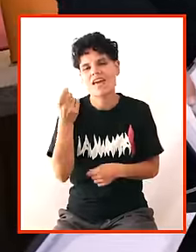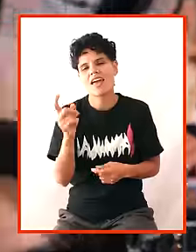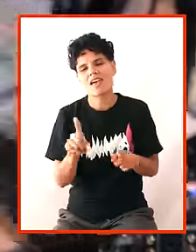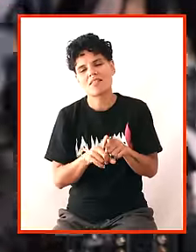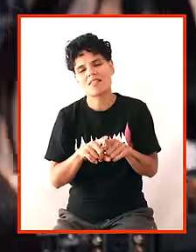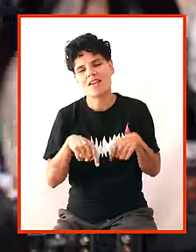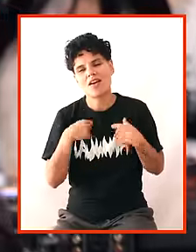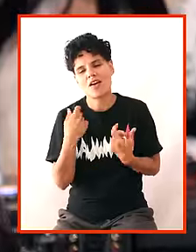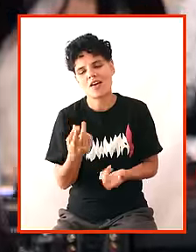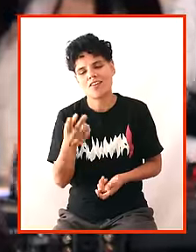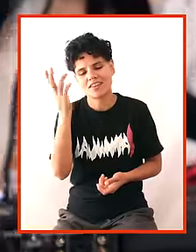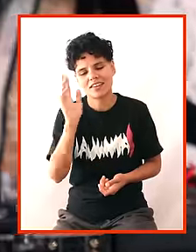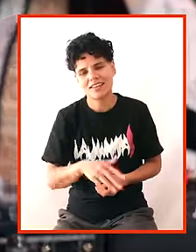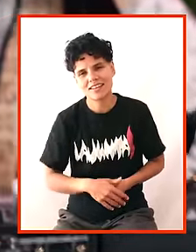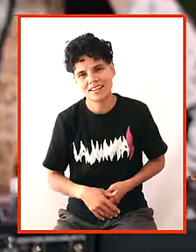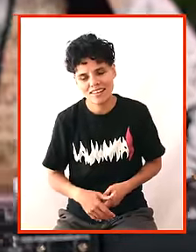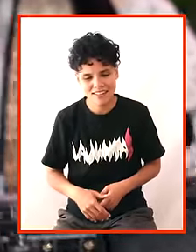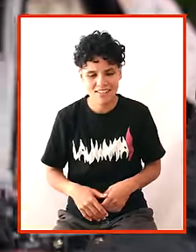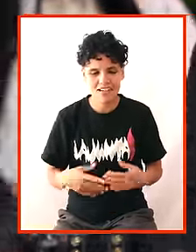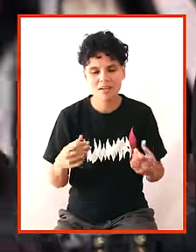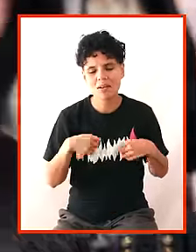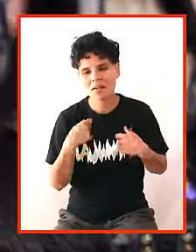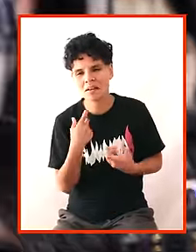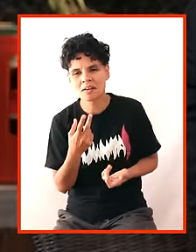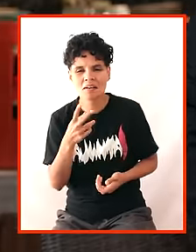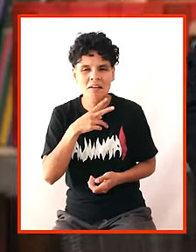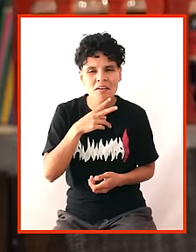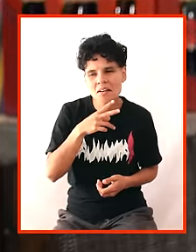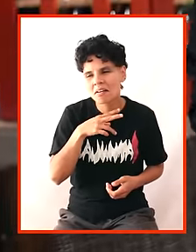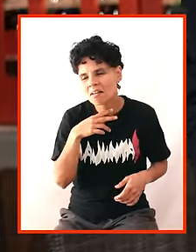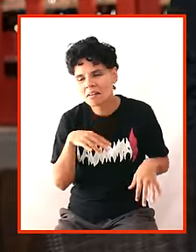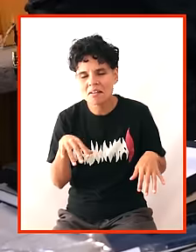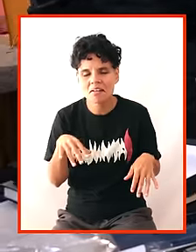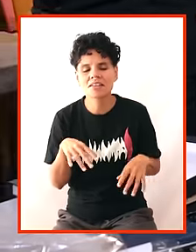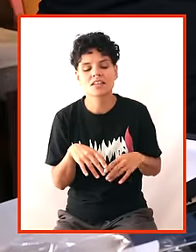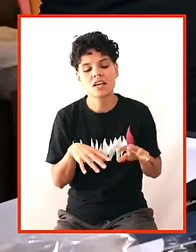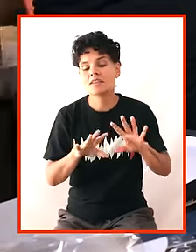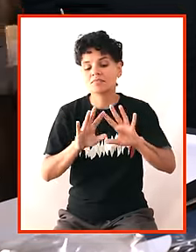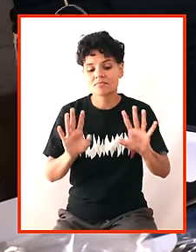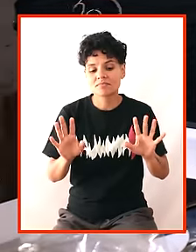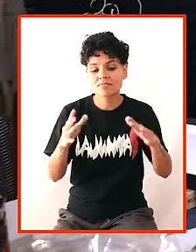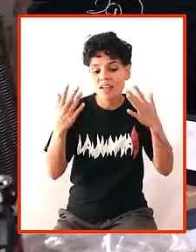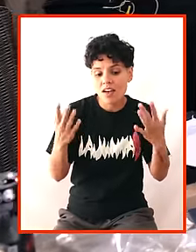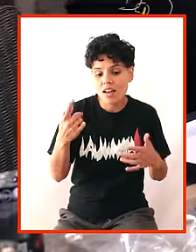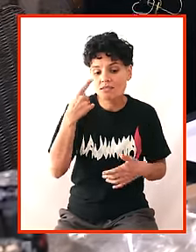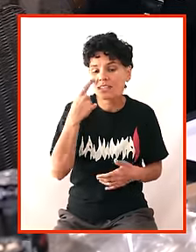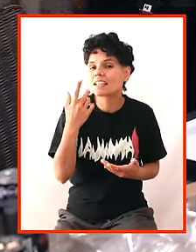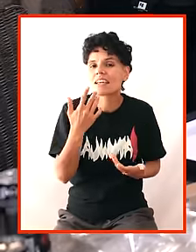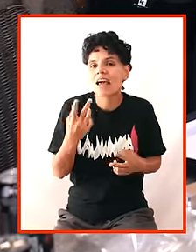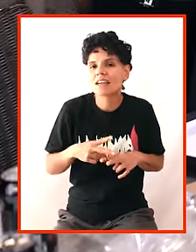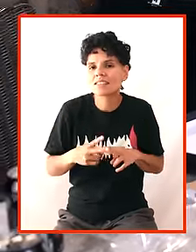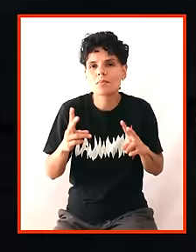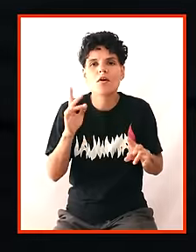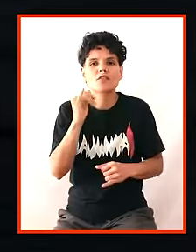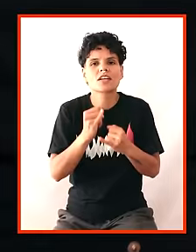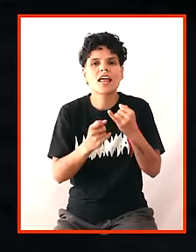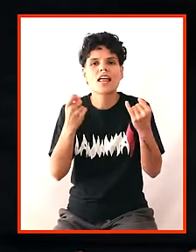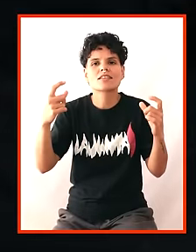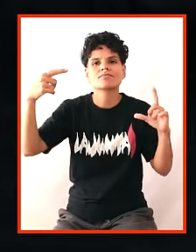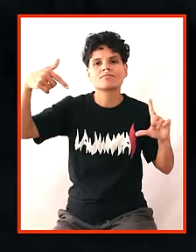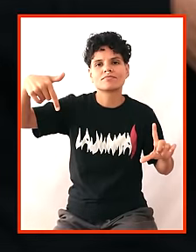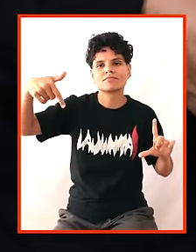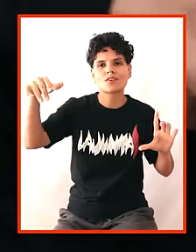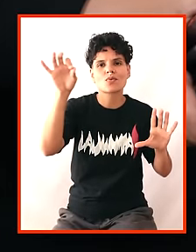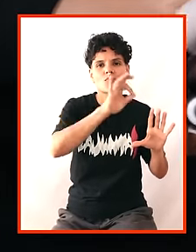Pelusiento, pelusones. ¿Y qué onda se guarda? No, se guarda. Oye, y vamos a terminar aquí con este cuadrito. Aquí toda